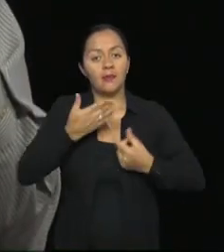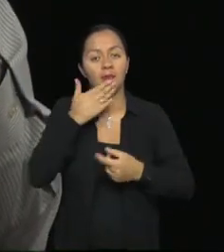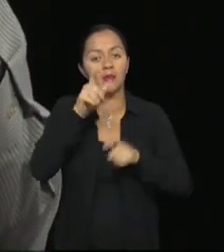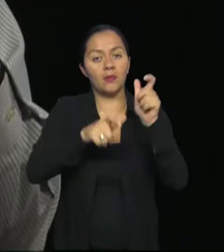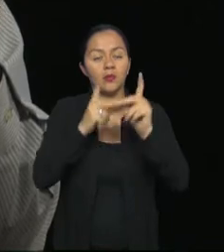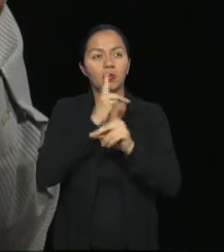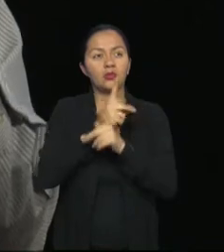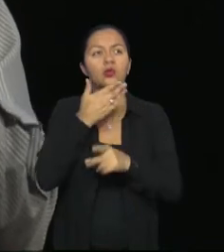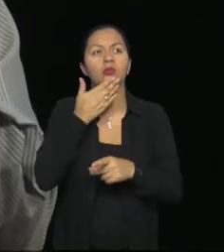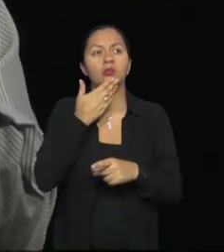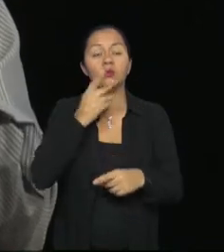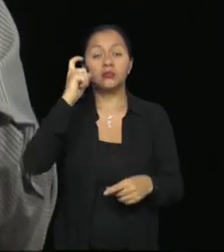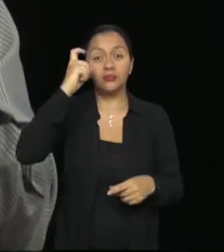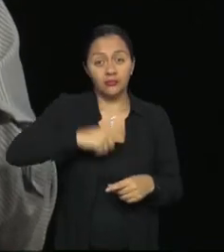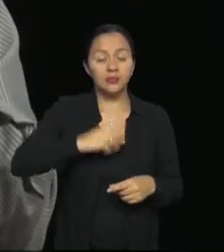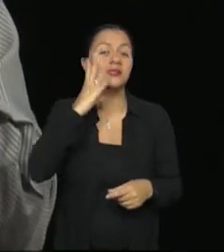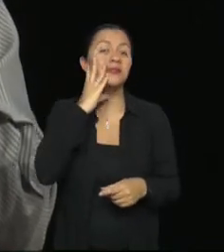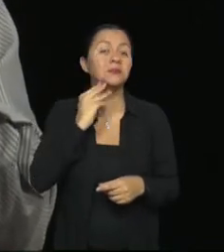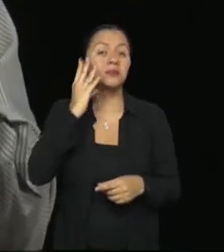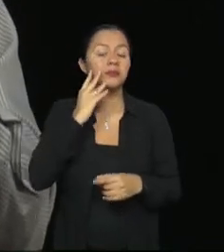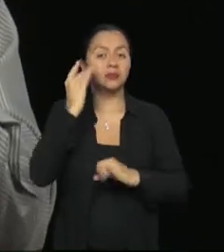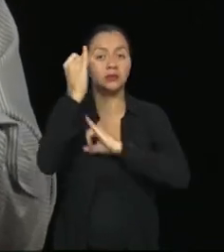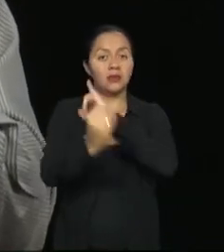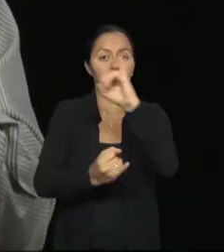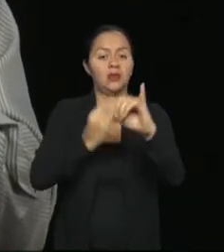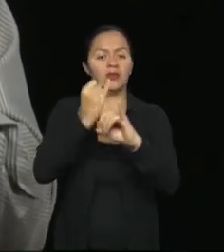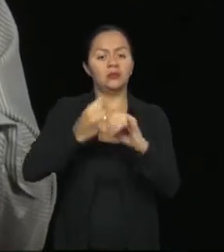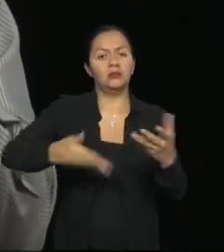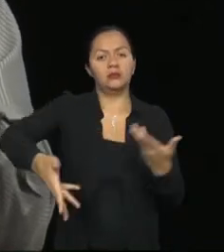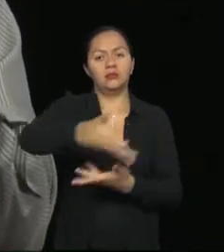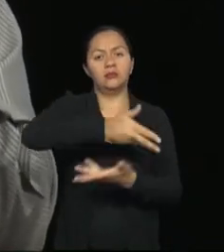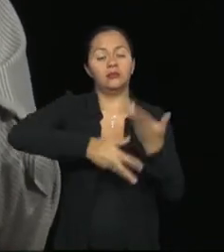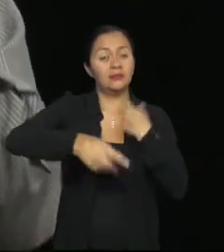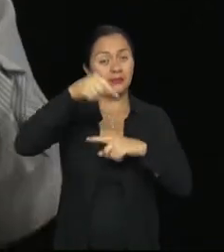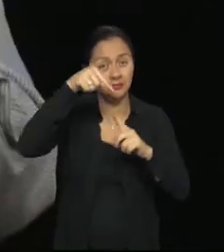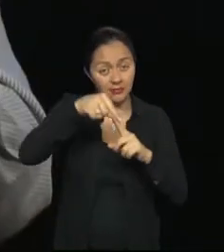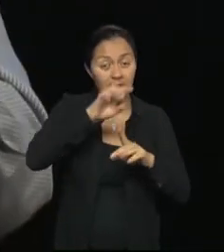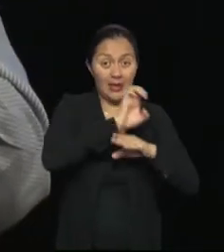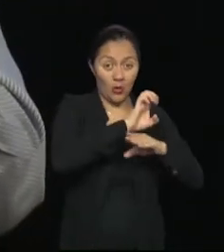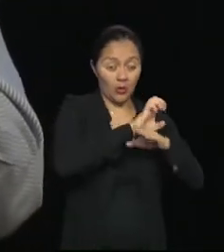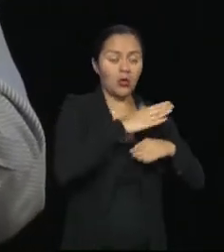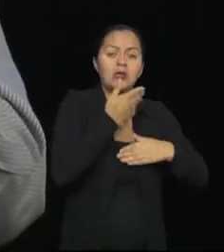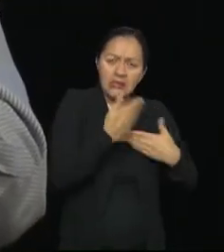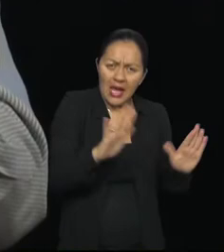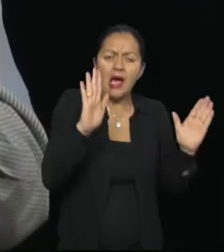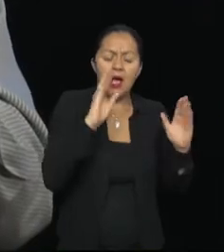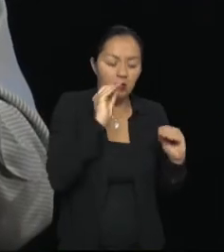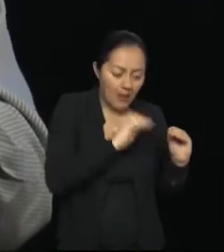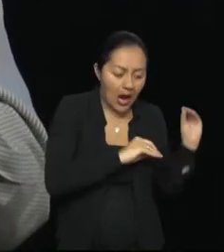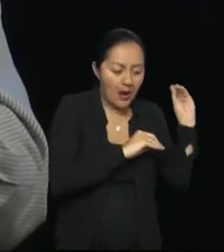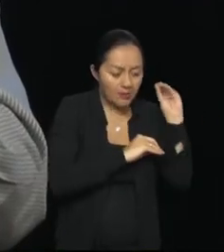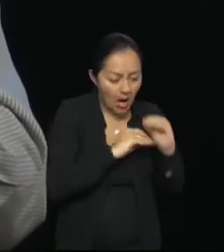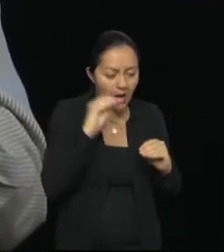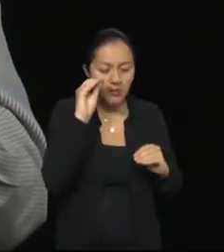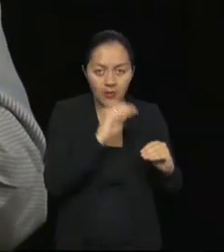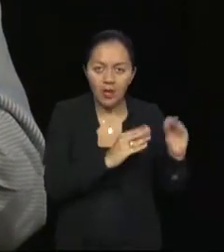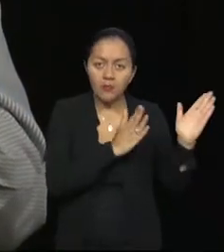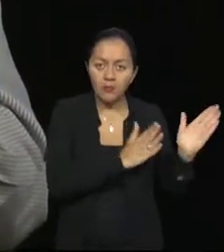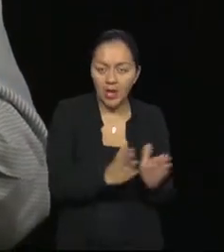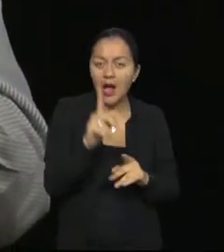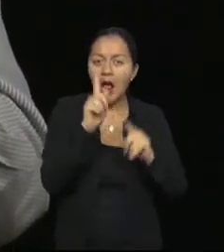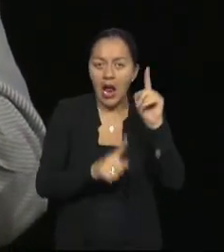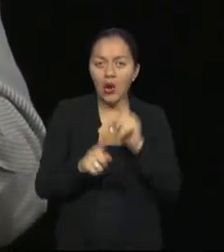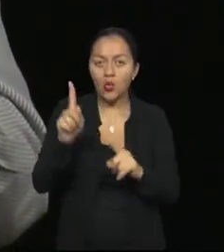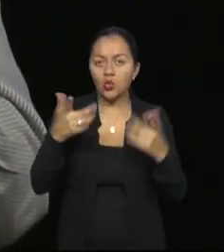discapacidad? ¿Tú crees que estas experiencias internacionales, ya que Ecuador ha venido desarrollando algunas actividades, cómo podría